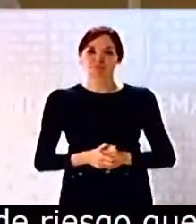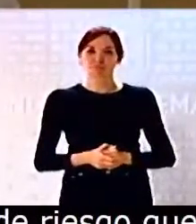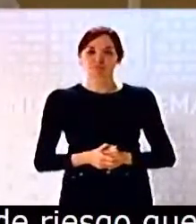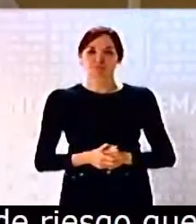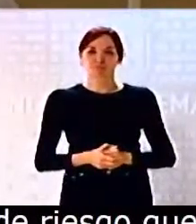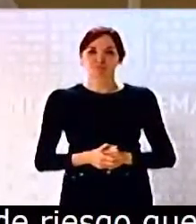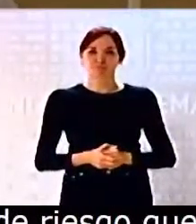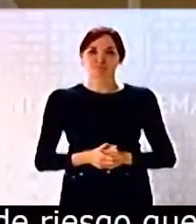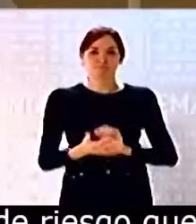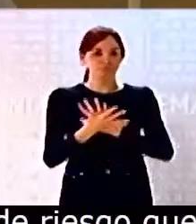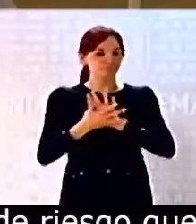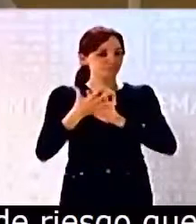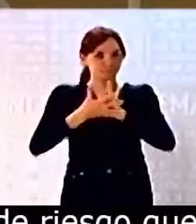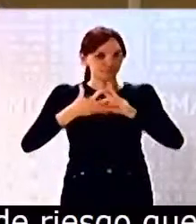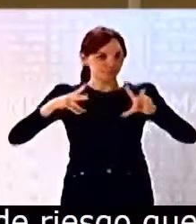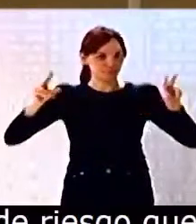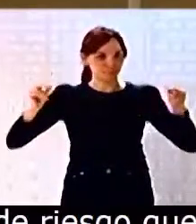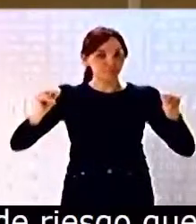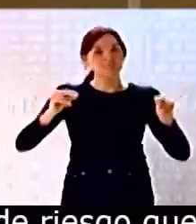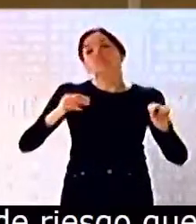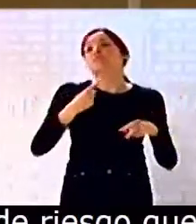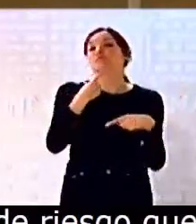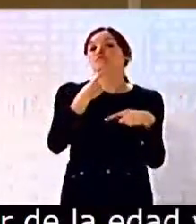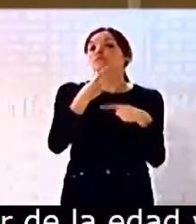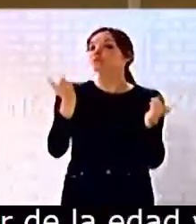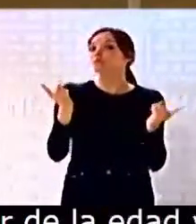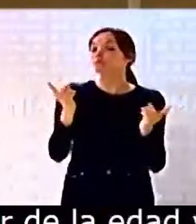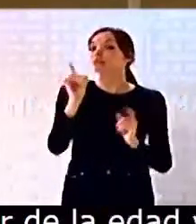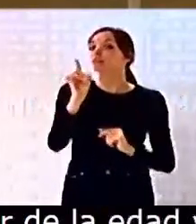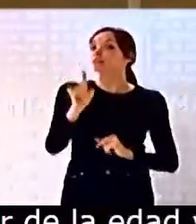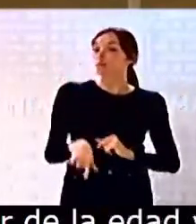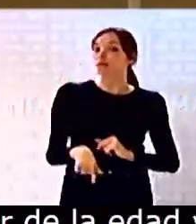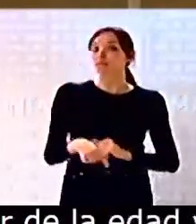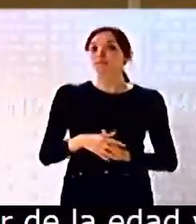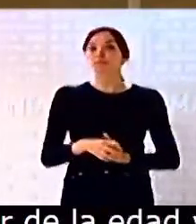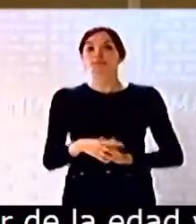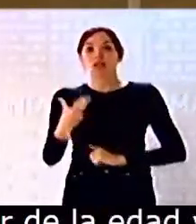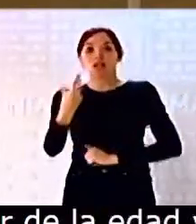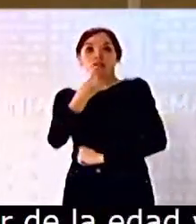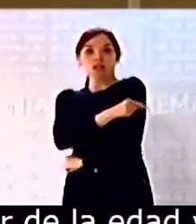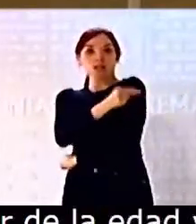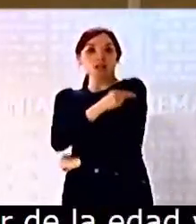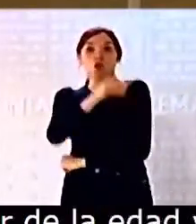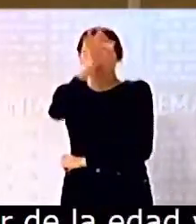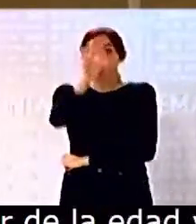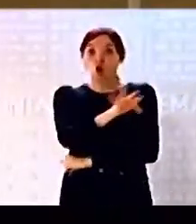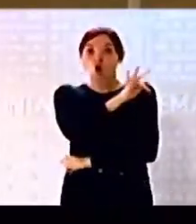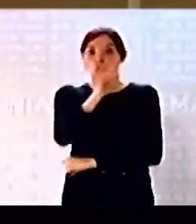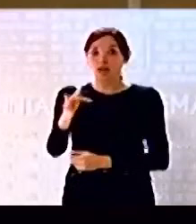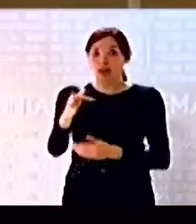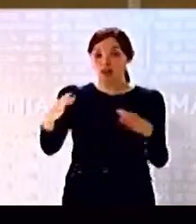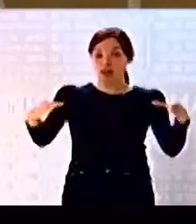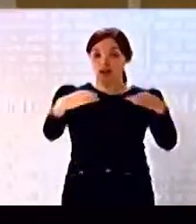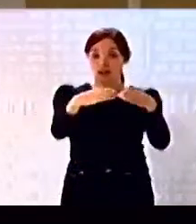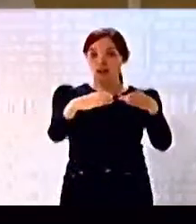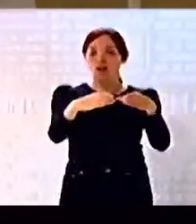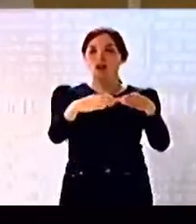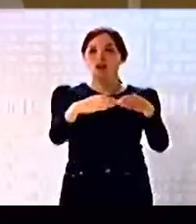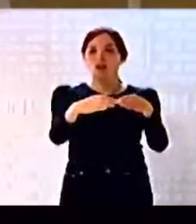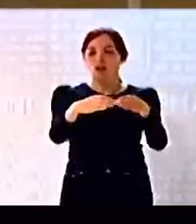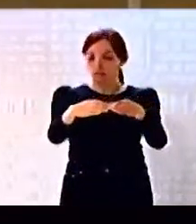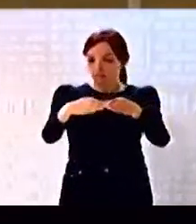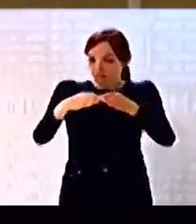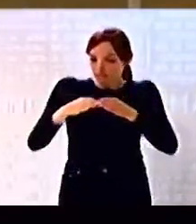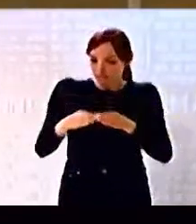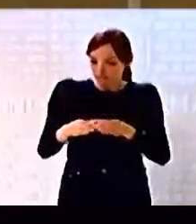Y, por terminar, decirles que del total de las dosis administradas, el porcentaje